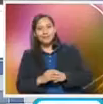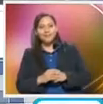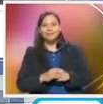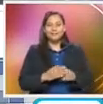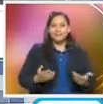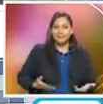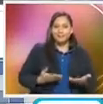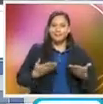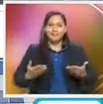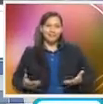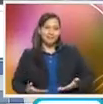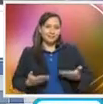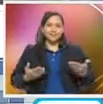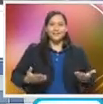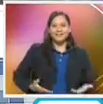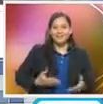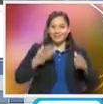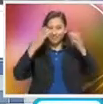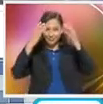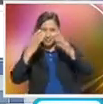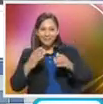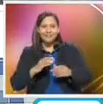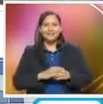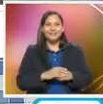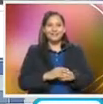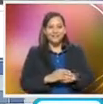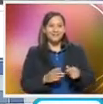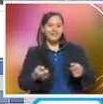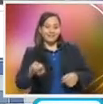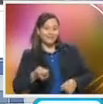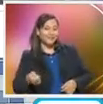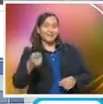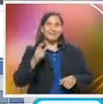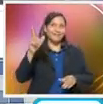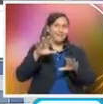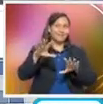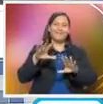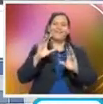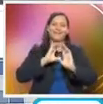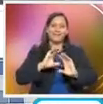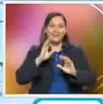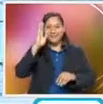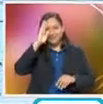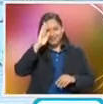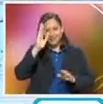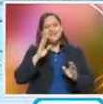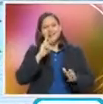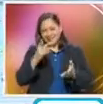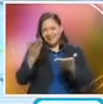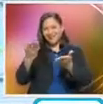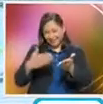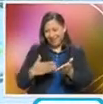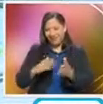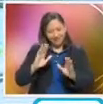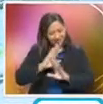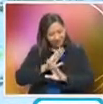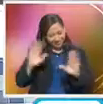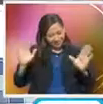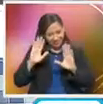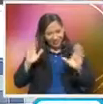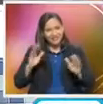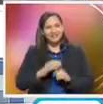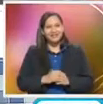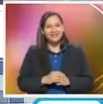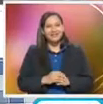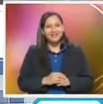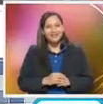Baila, chef. No, hombre, rolón, ¿eh? Rolón. Qué bárbaro. Mejor te ahora pongas sí a escogieron. cocinar, chef. Ya. Sí, ya lo ves la